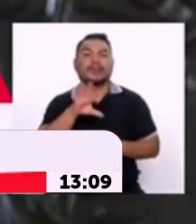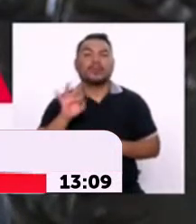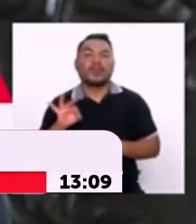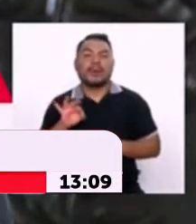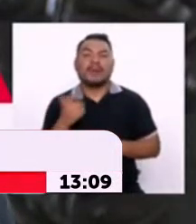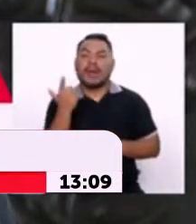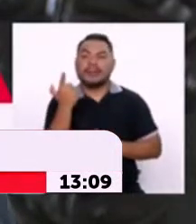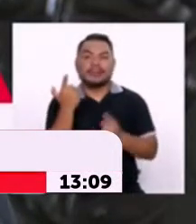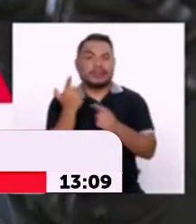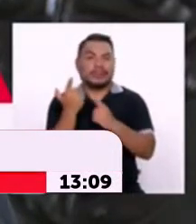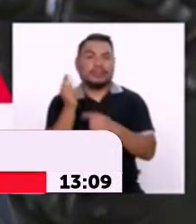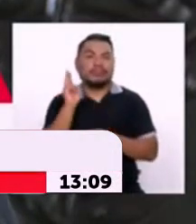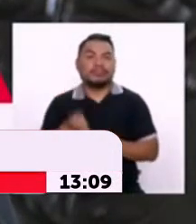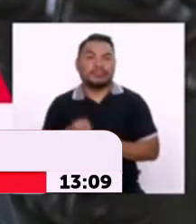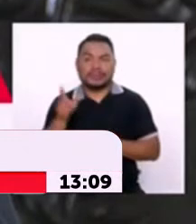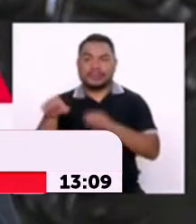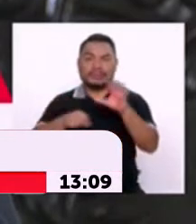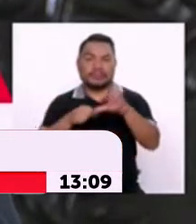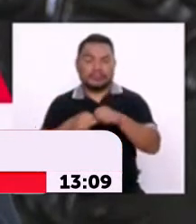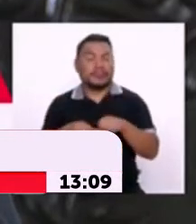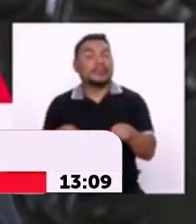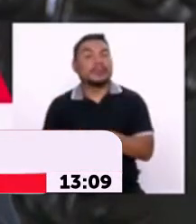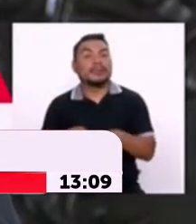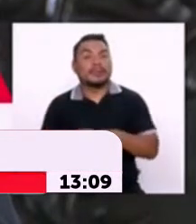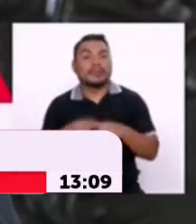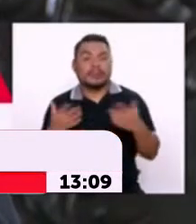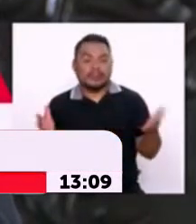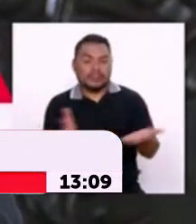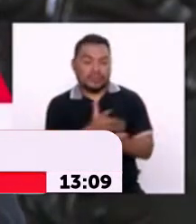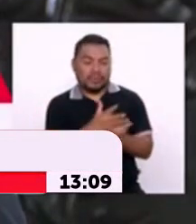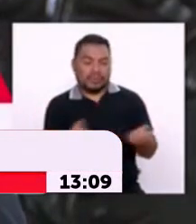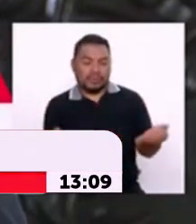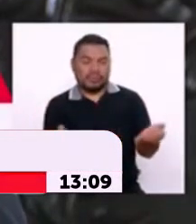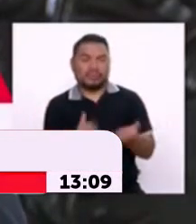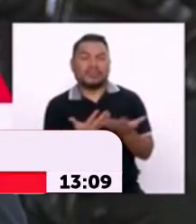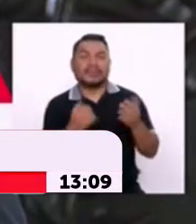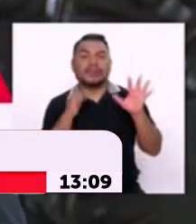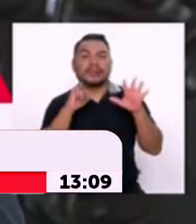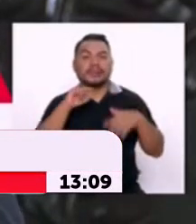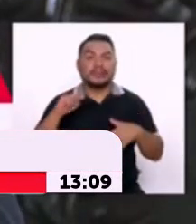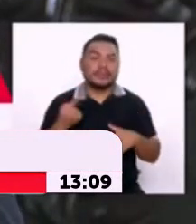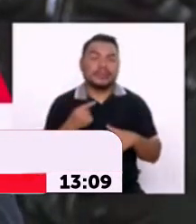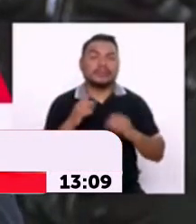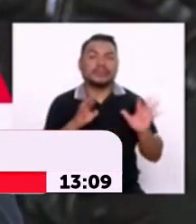3.569 armas de fuego. Asimismo, se han destruido